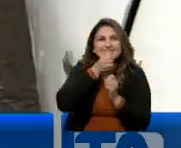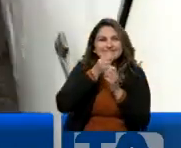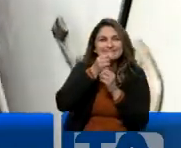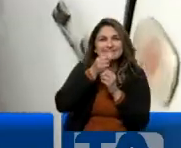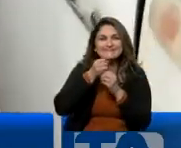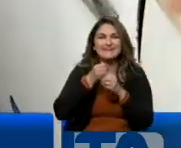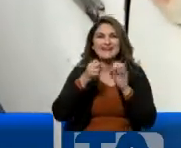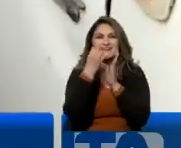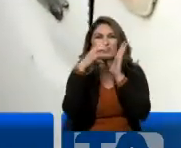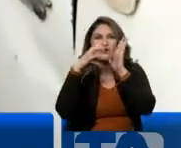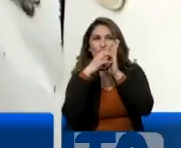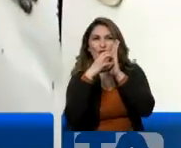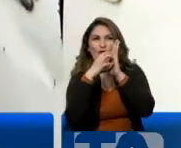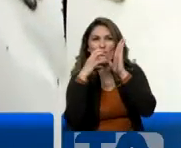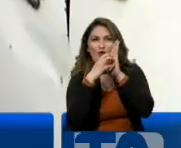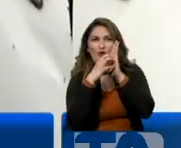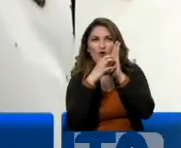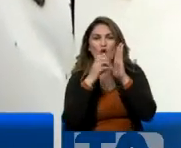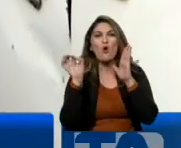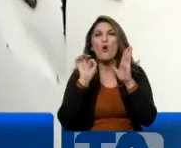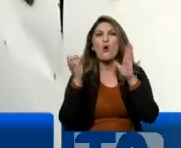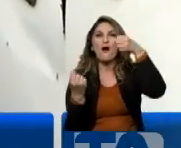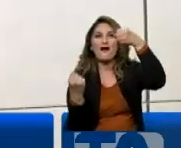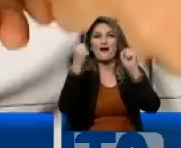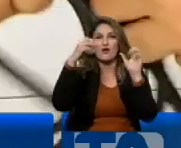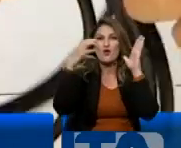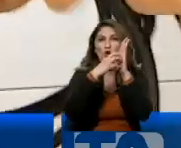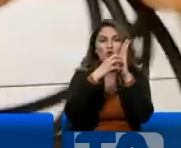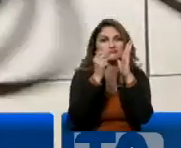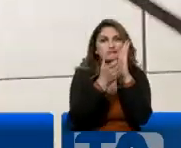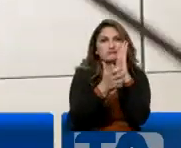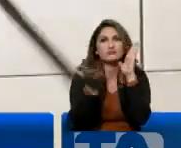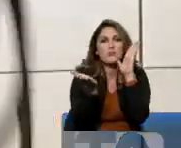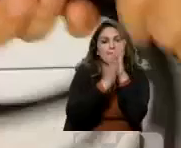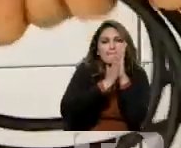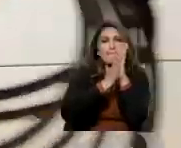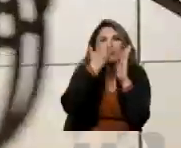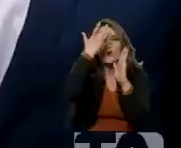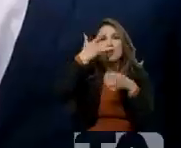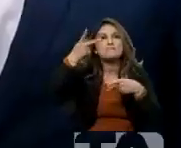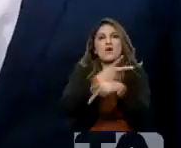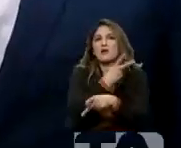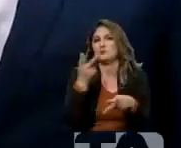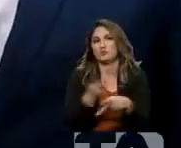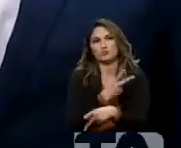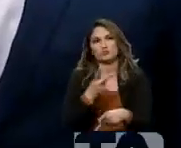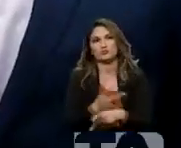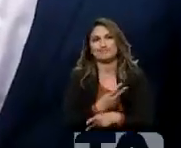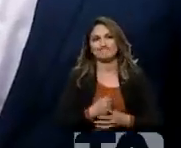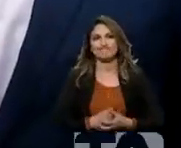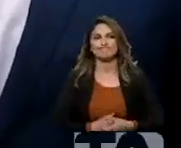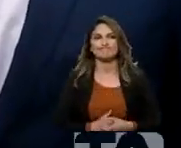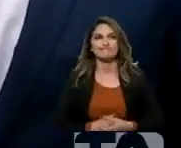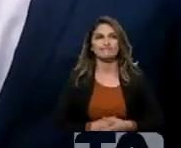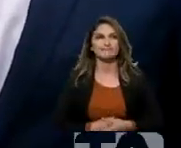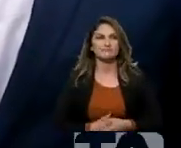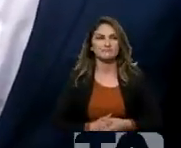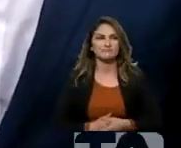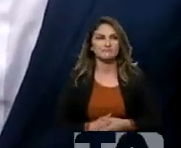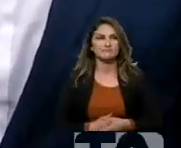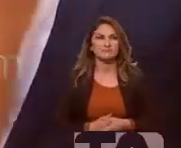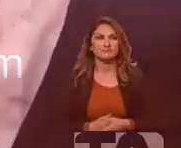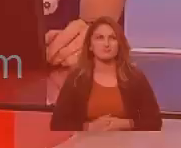tapar logotipos en los vehículos y continuar informando pese a todo en guayaquil carlos acotó